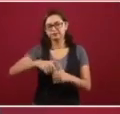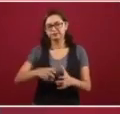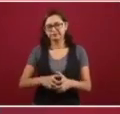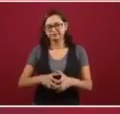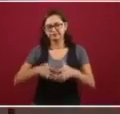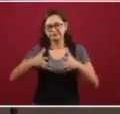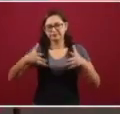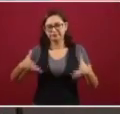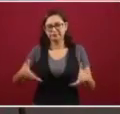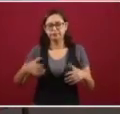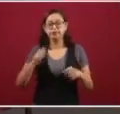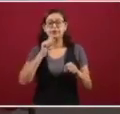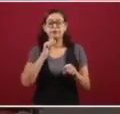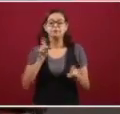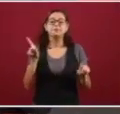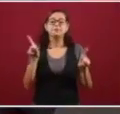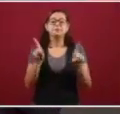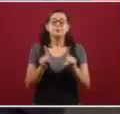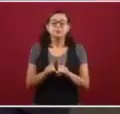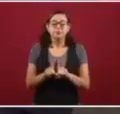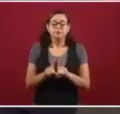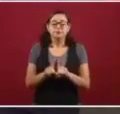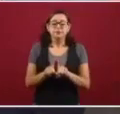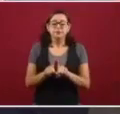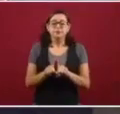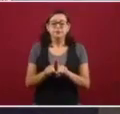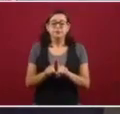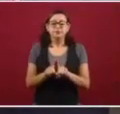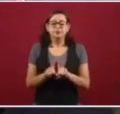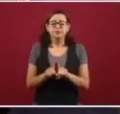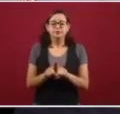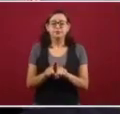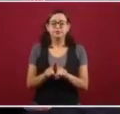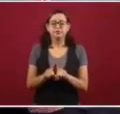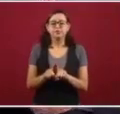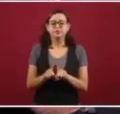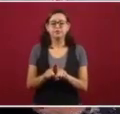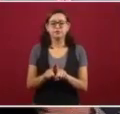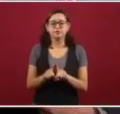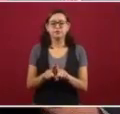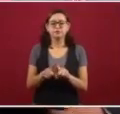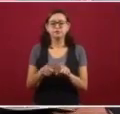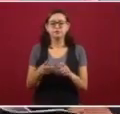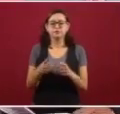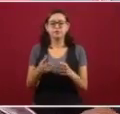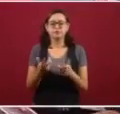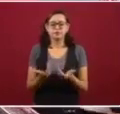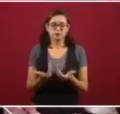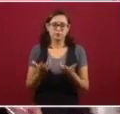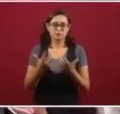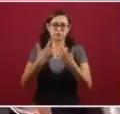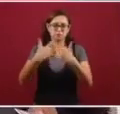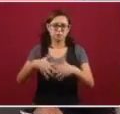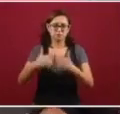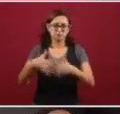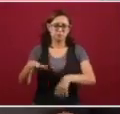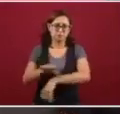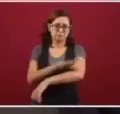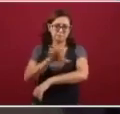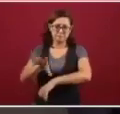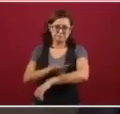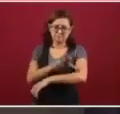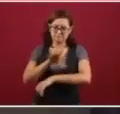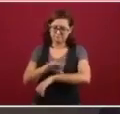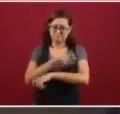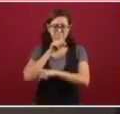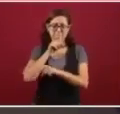mismo en el caso de la industria eléctrica.